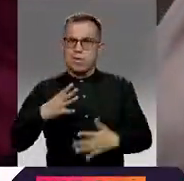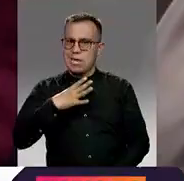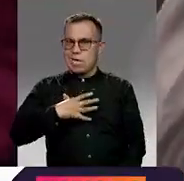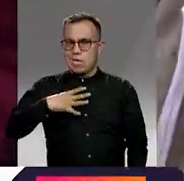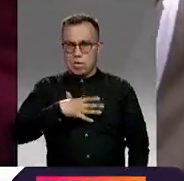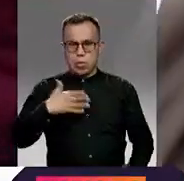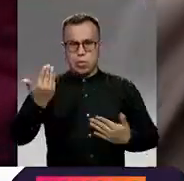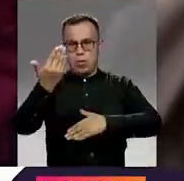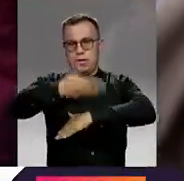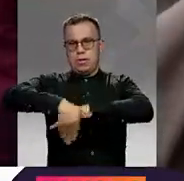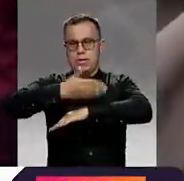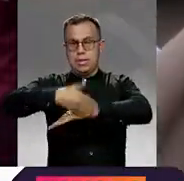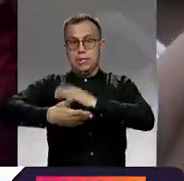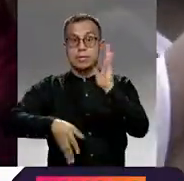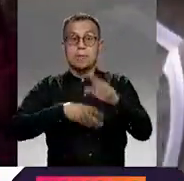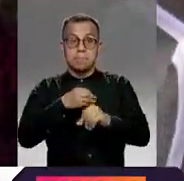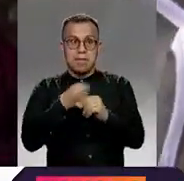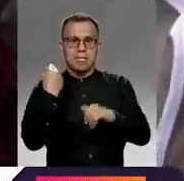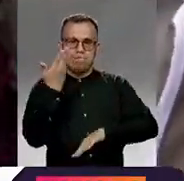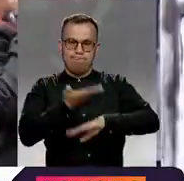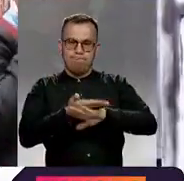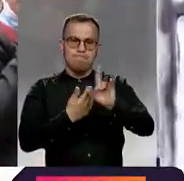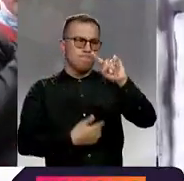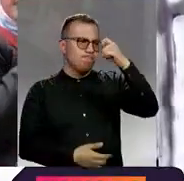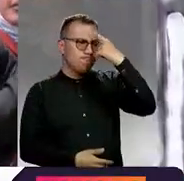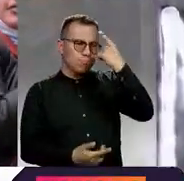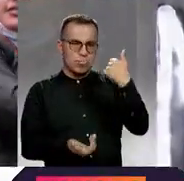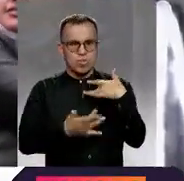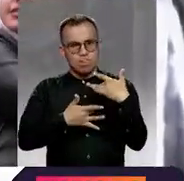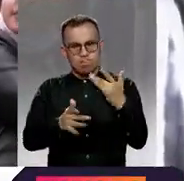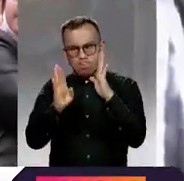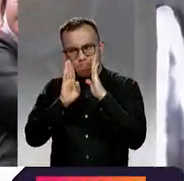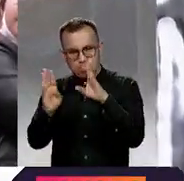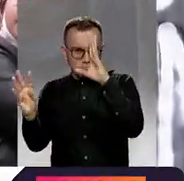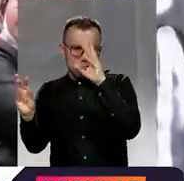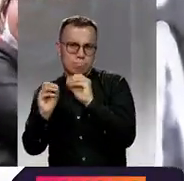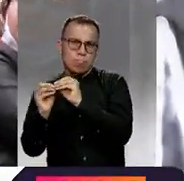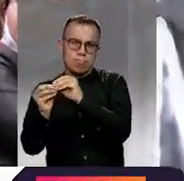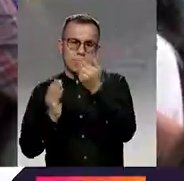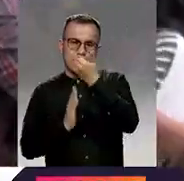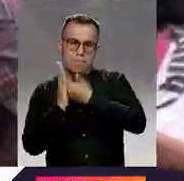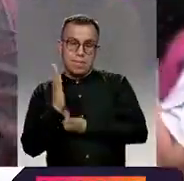inconformidades en las calles. Además, le piden al gobierno que tenga disposición para negociar el pliego nacional de emergencia.